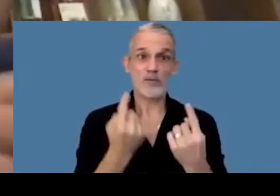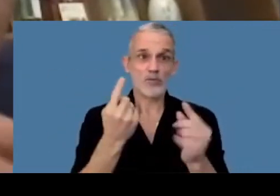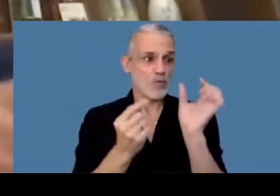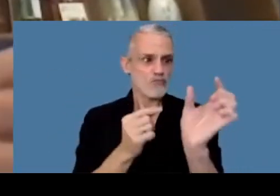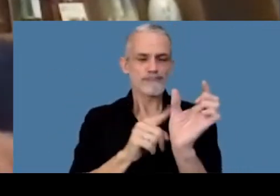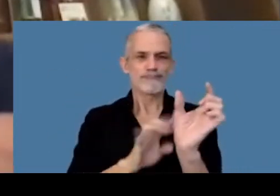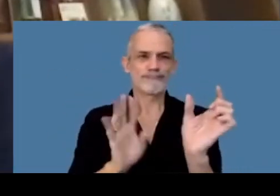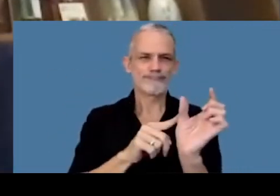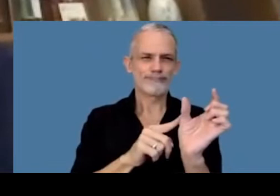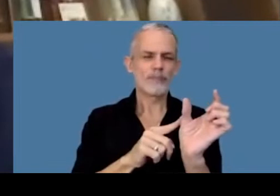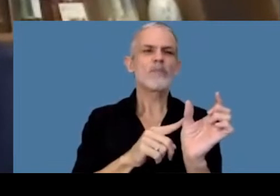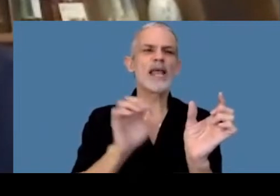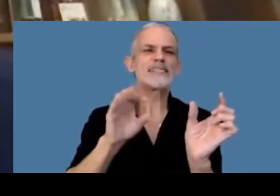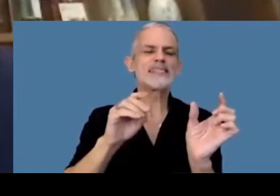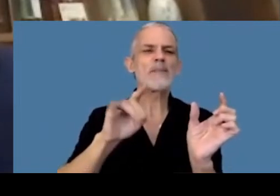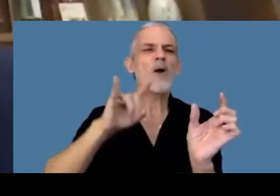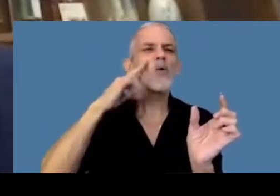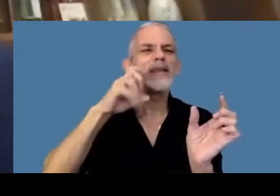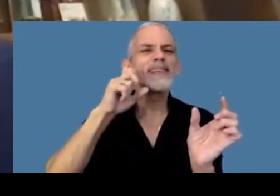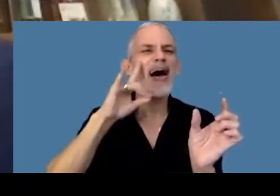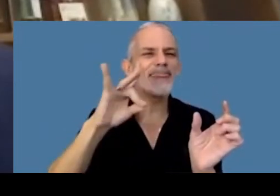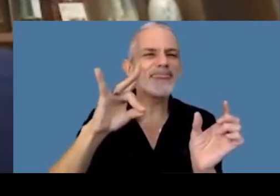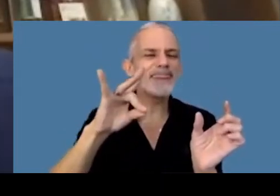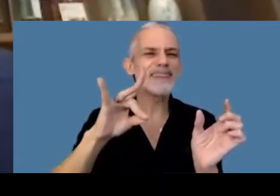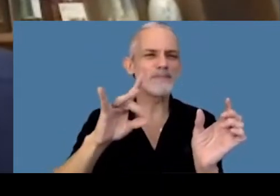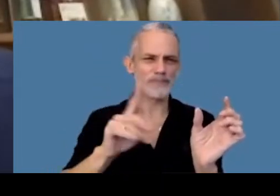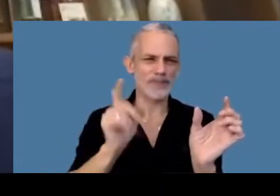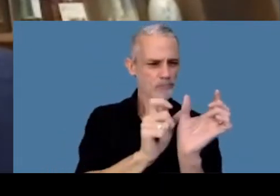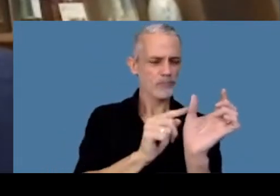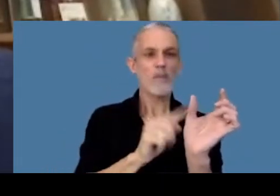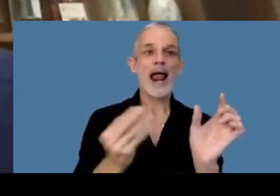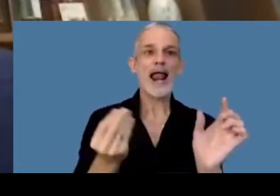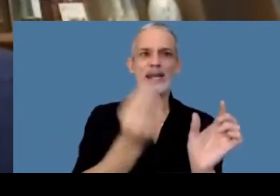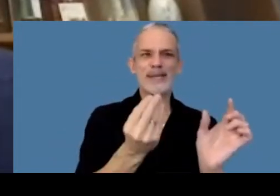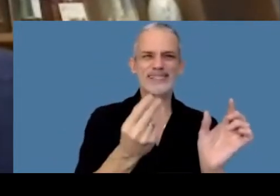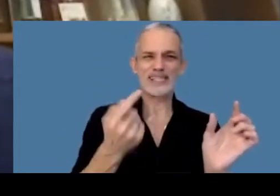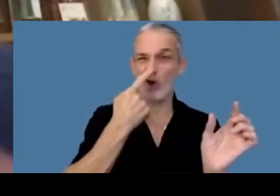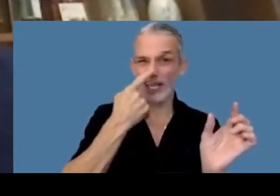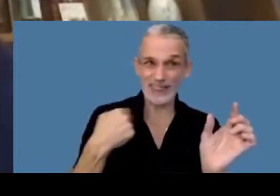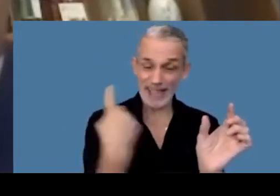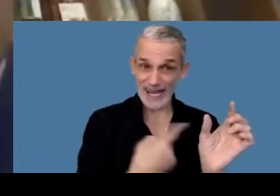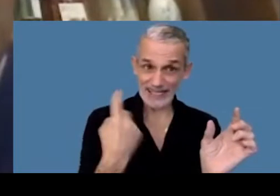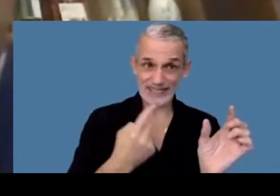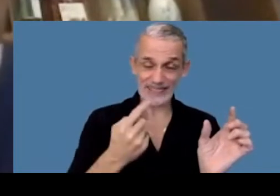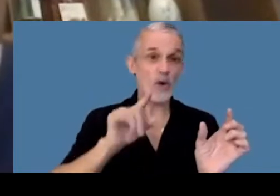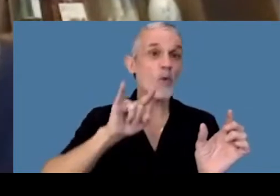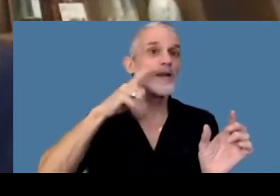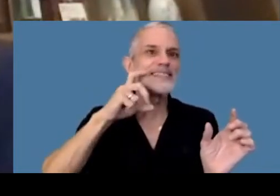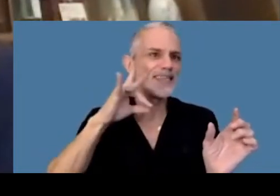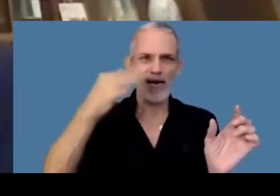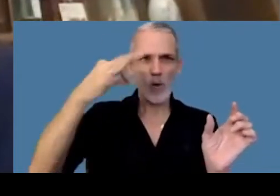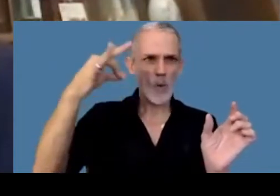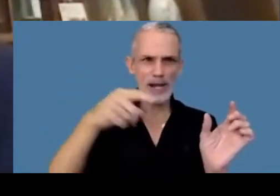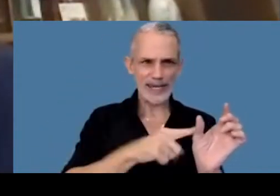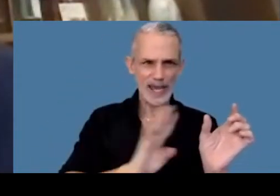vamos a conocer técnicamente como unicidad para la representación de los intereses, ¿no? A contrapunto